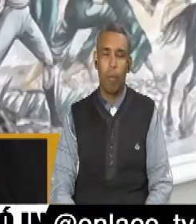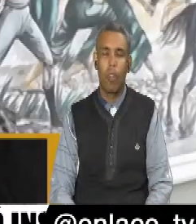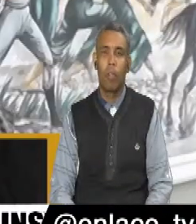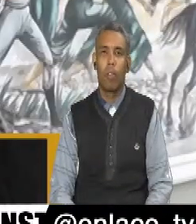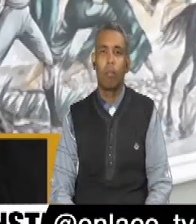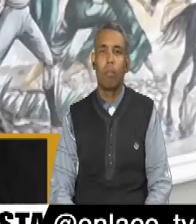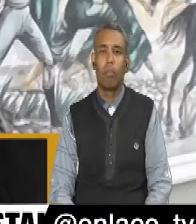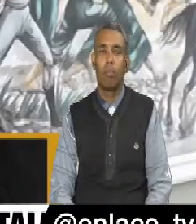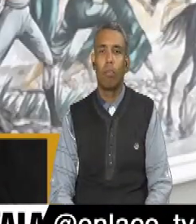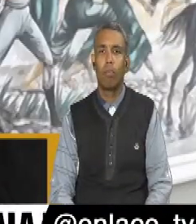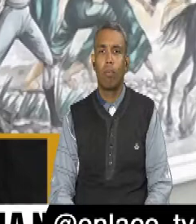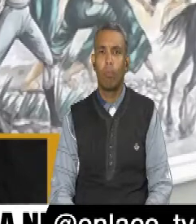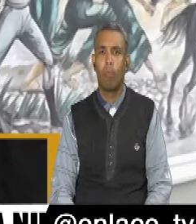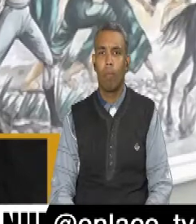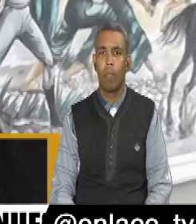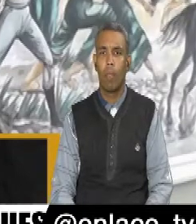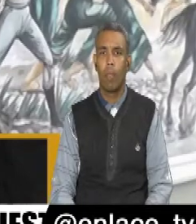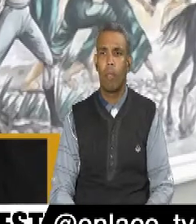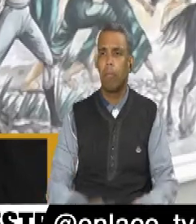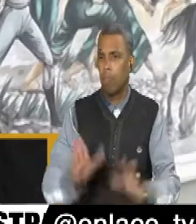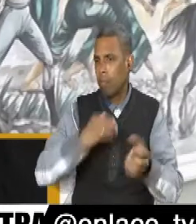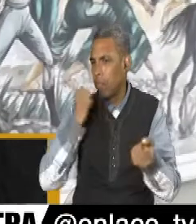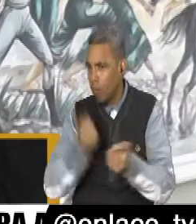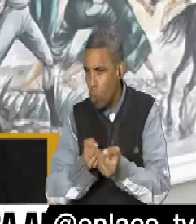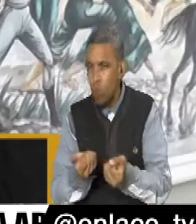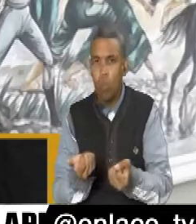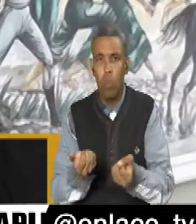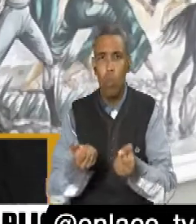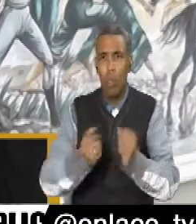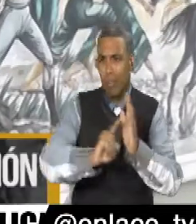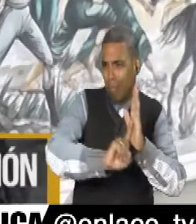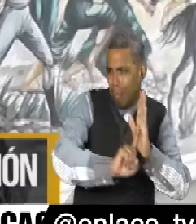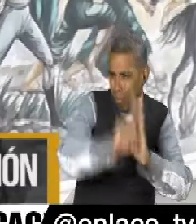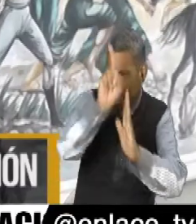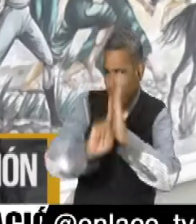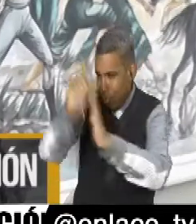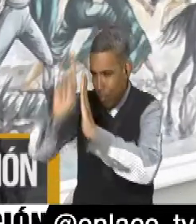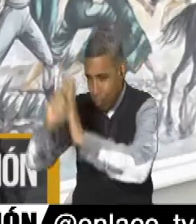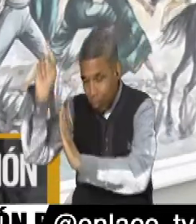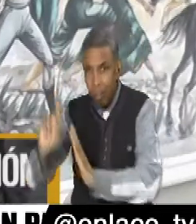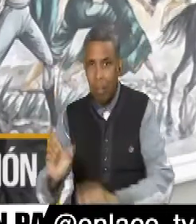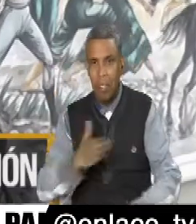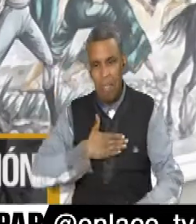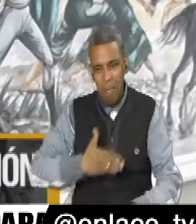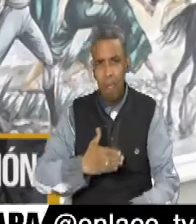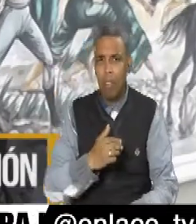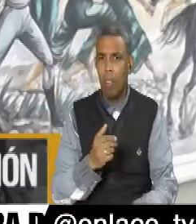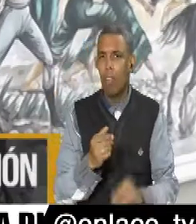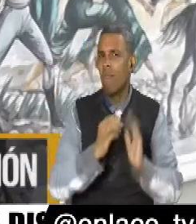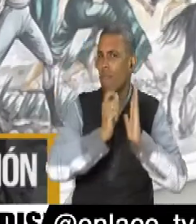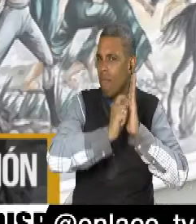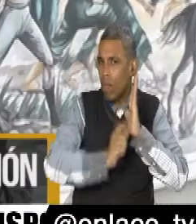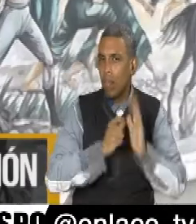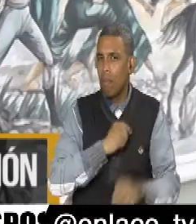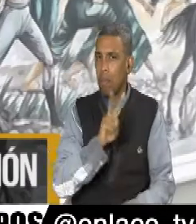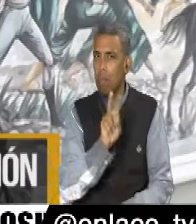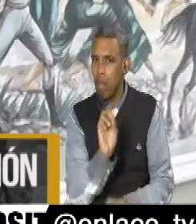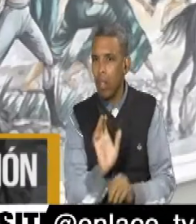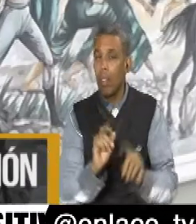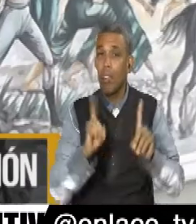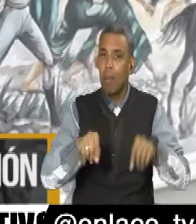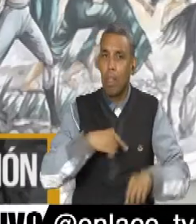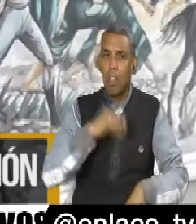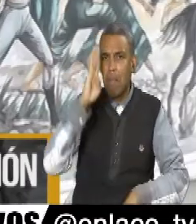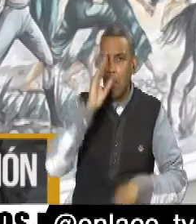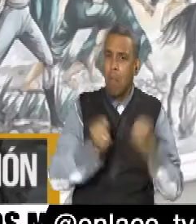realizado 20 jornadas de apoyo al desarrollo en la jurisdicción. Los soldados de la Quinta Brigada han llevado diferentes servicios, entretenimiento,